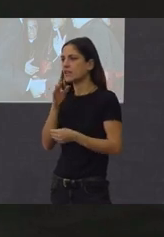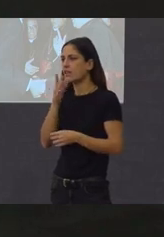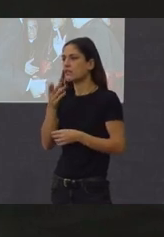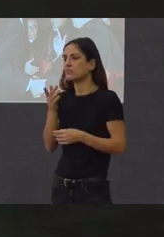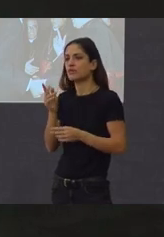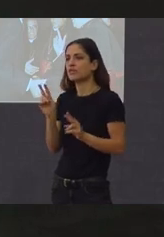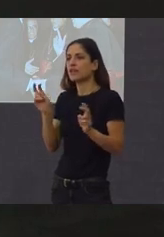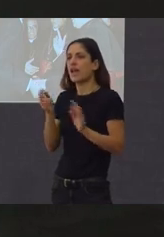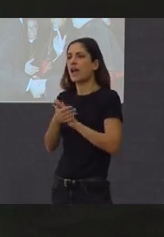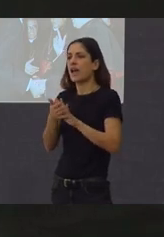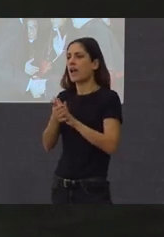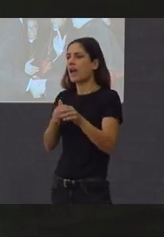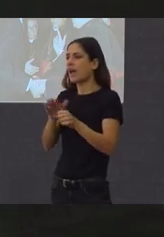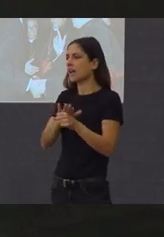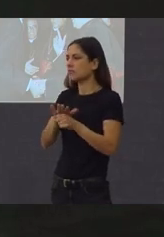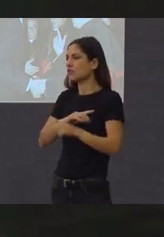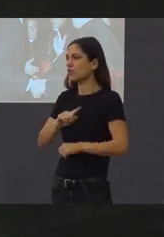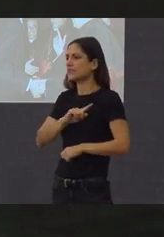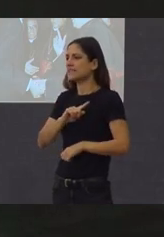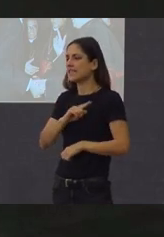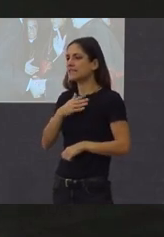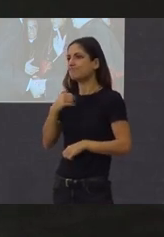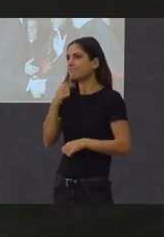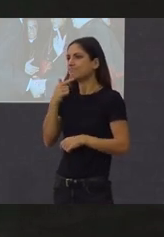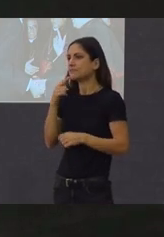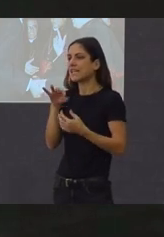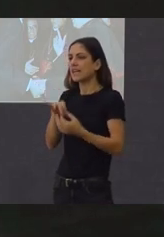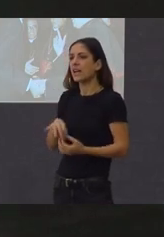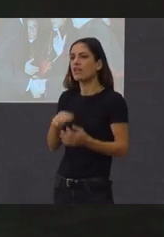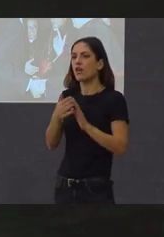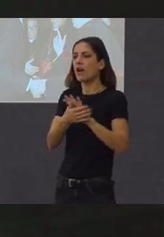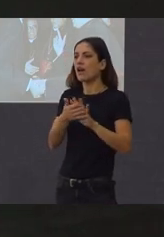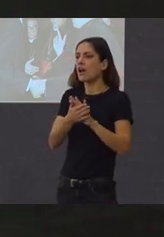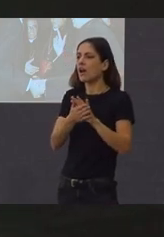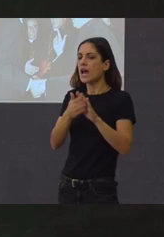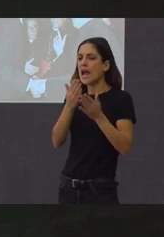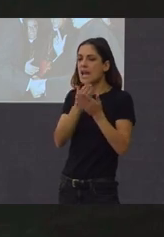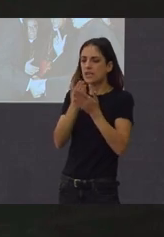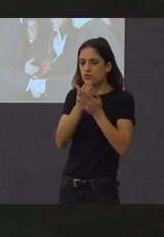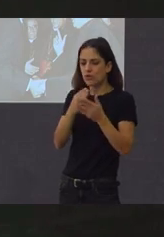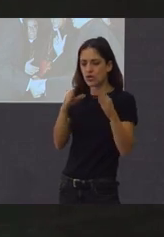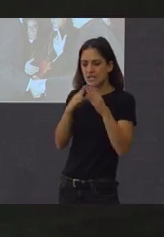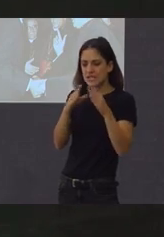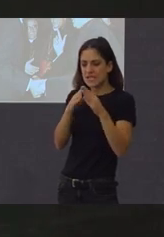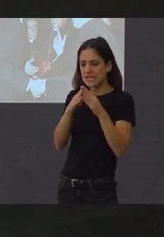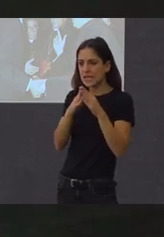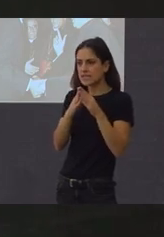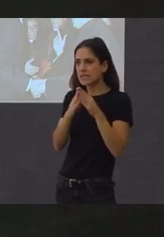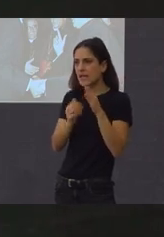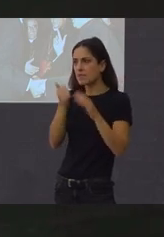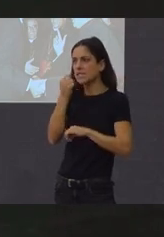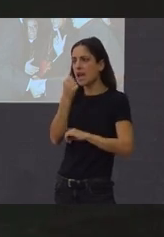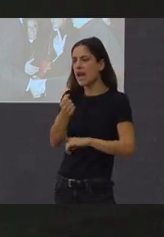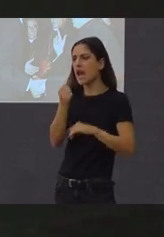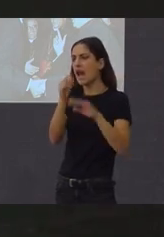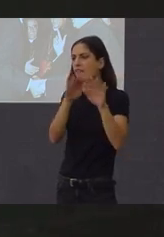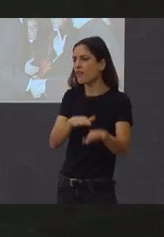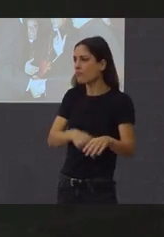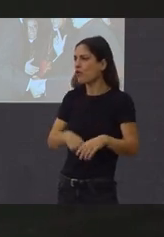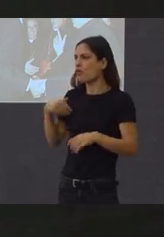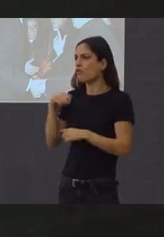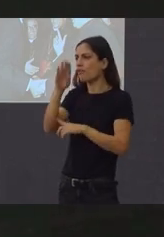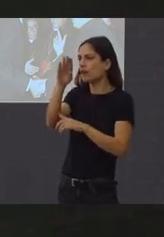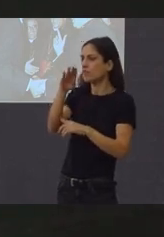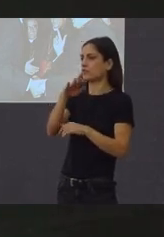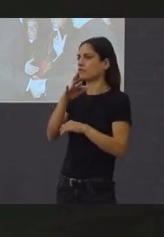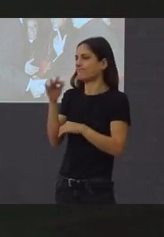militante quero decir que había estudos da Igrexa en relación co franquismo que eran moi profranquistas ou moi pro Igrexa tradicionalista, moi